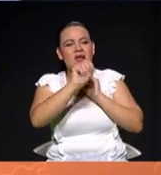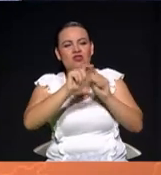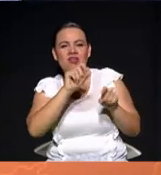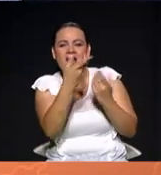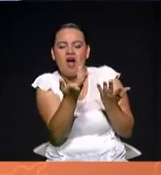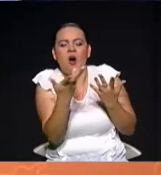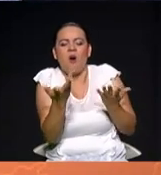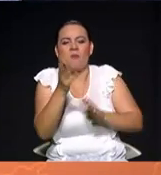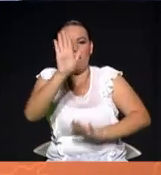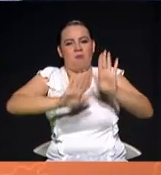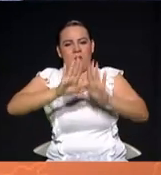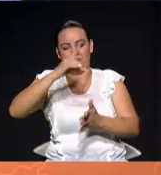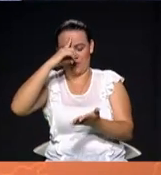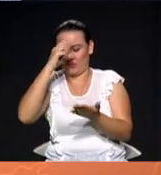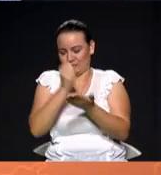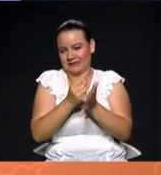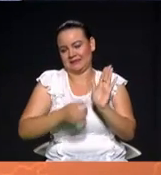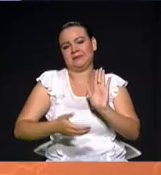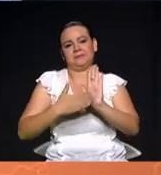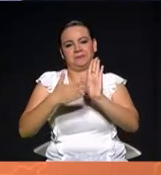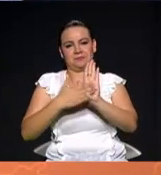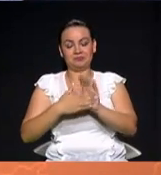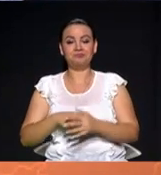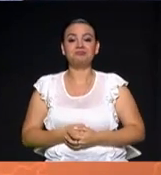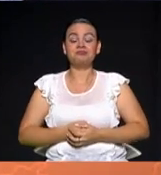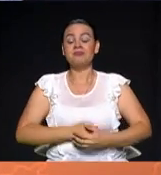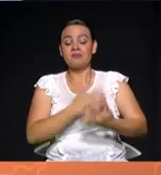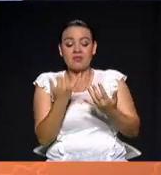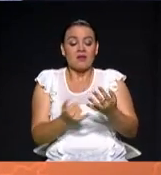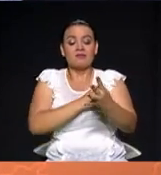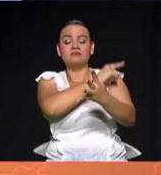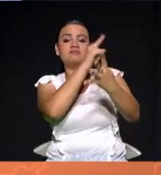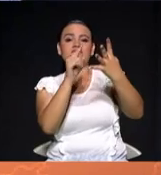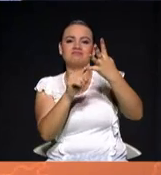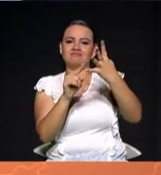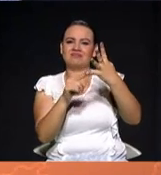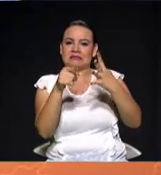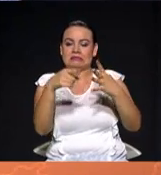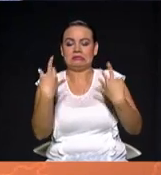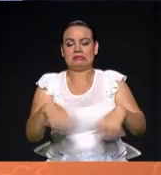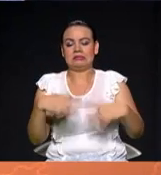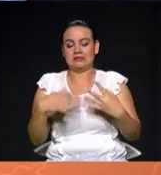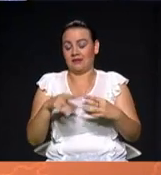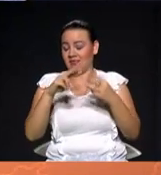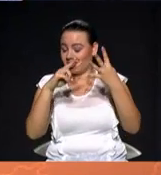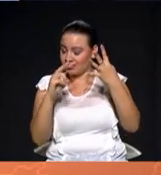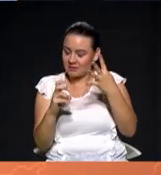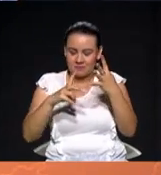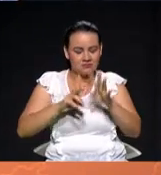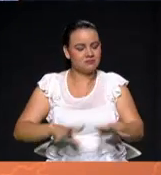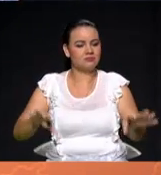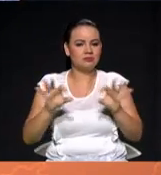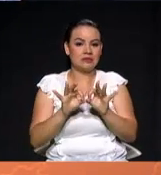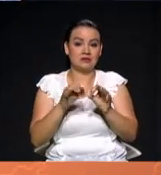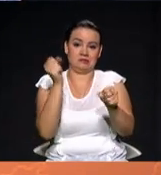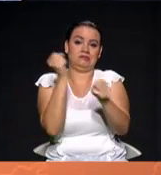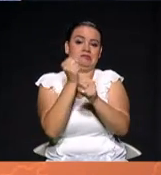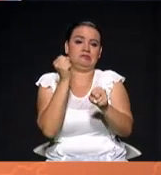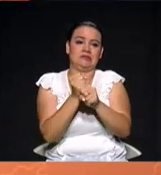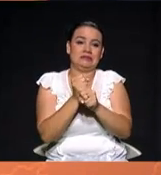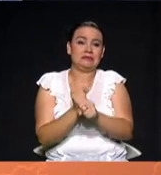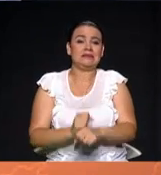al cuarto tema el tema relacionado con el desempleo bastante importante también este aspecto para los medellinenses